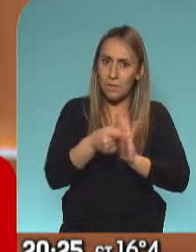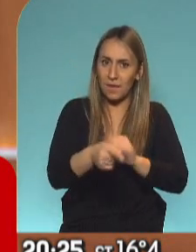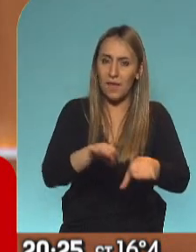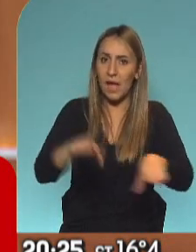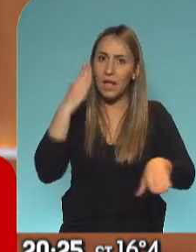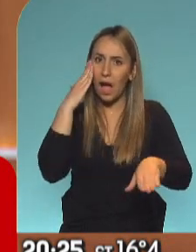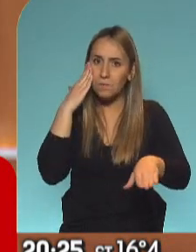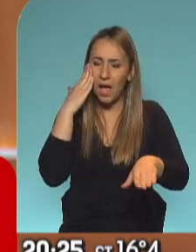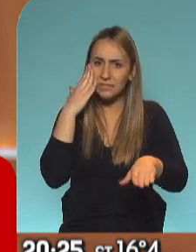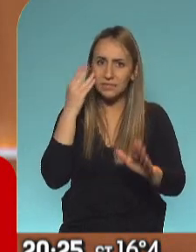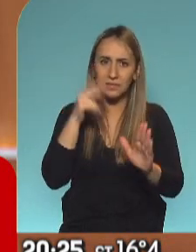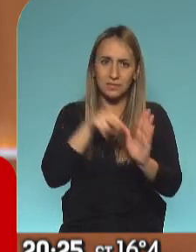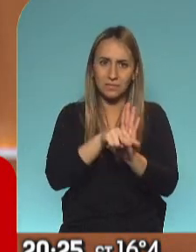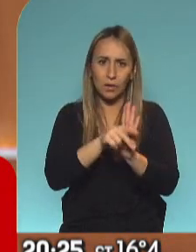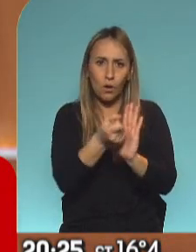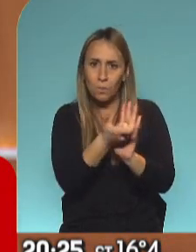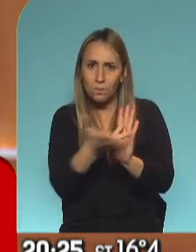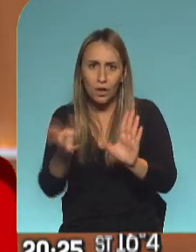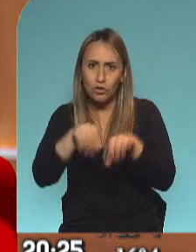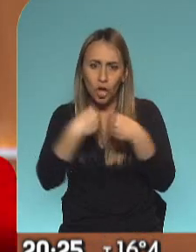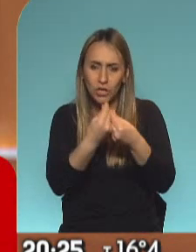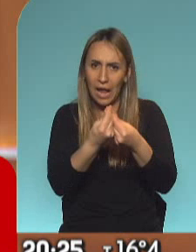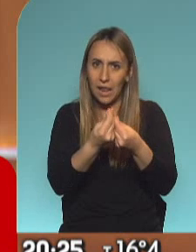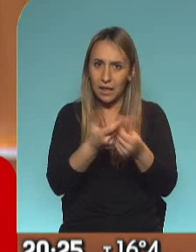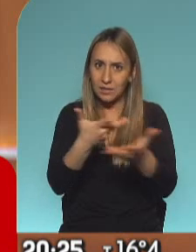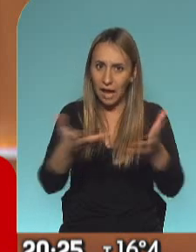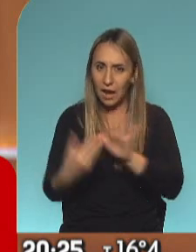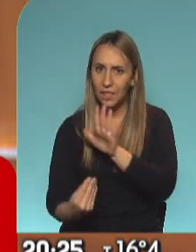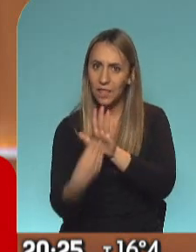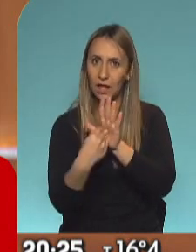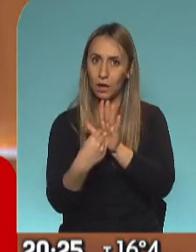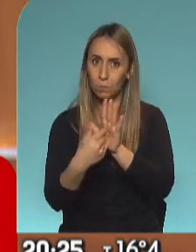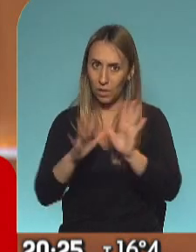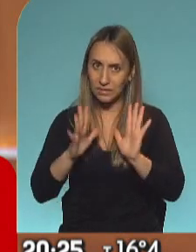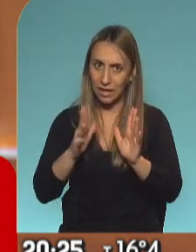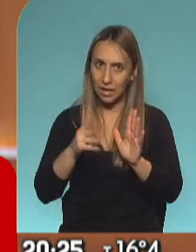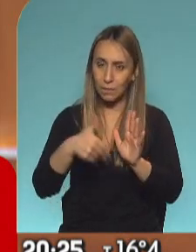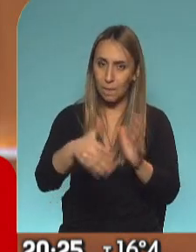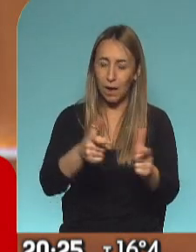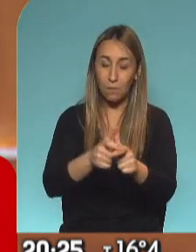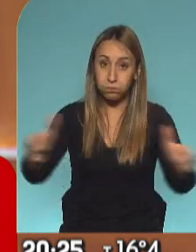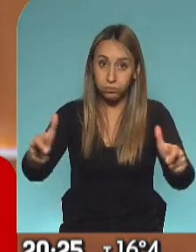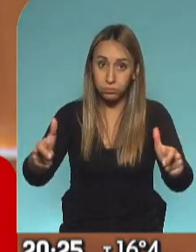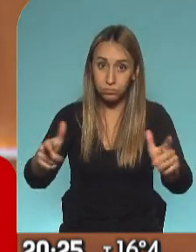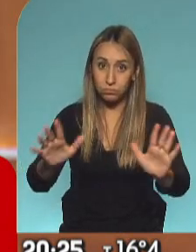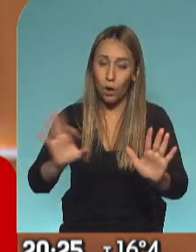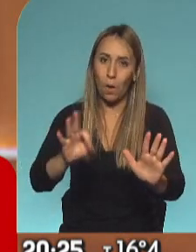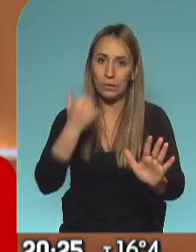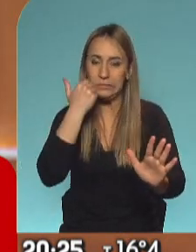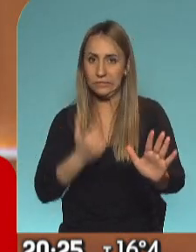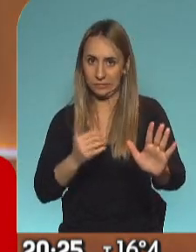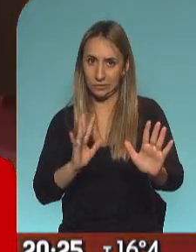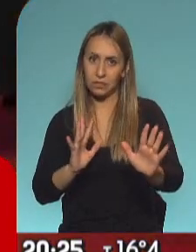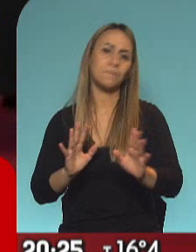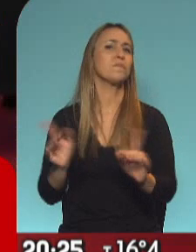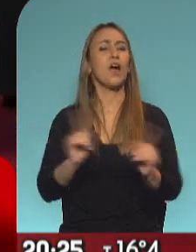tengamos que estar hablando de un sistema casi, no digo colapsado, pero cerca de estar en el límite? No, por eso se decía.